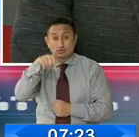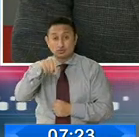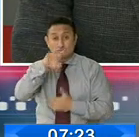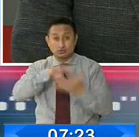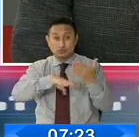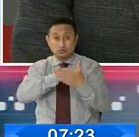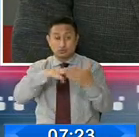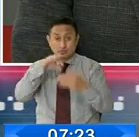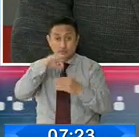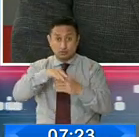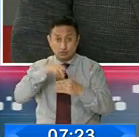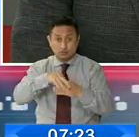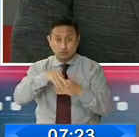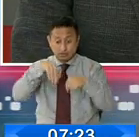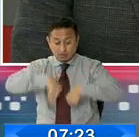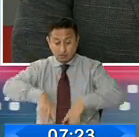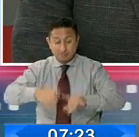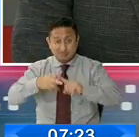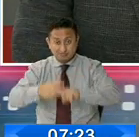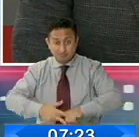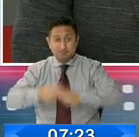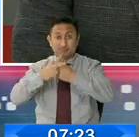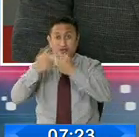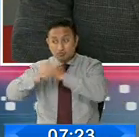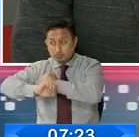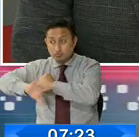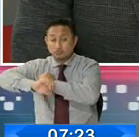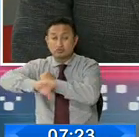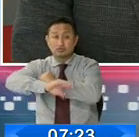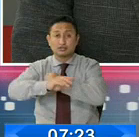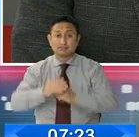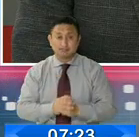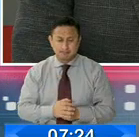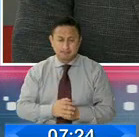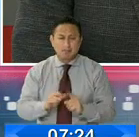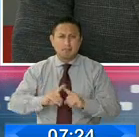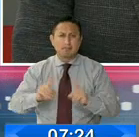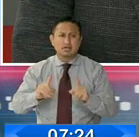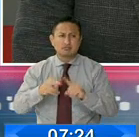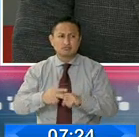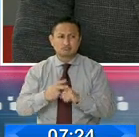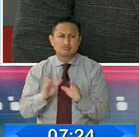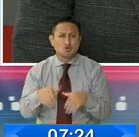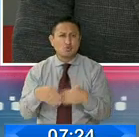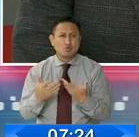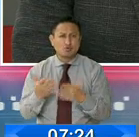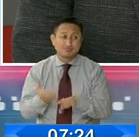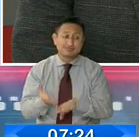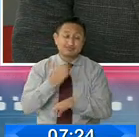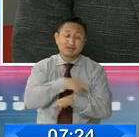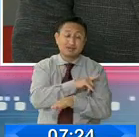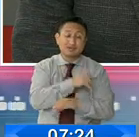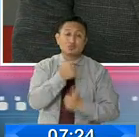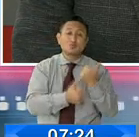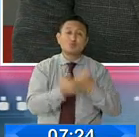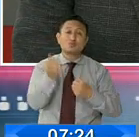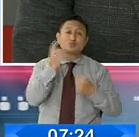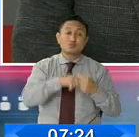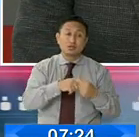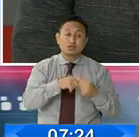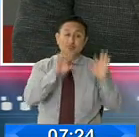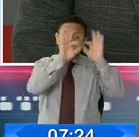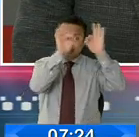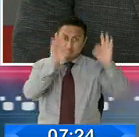calendario electoral, empieza la campaña electoral. Pero ¿cómo va a empezar la campaña electoral si todavía no está definida la papeleta